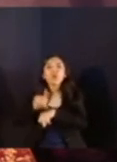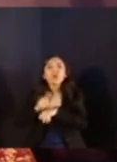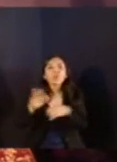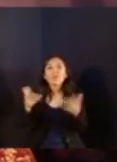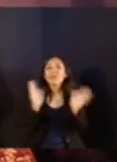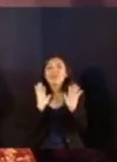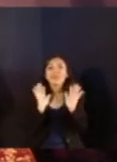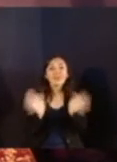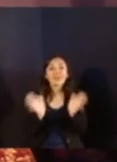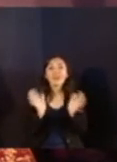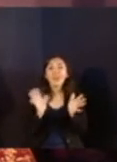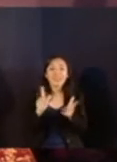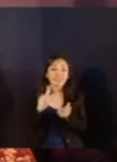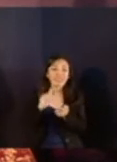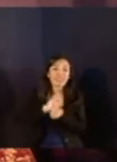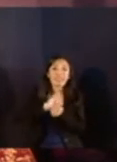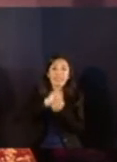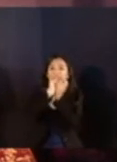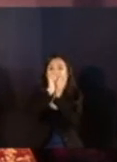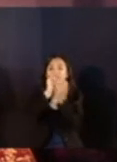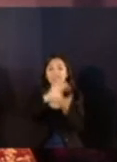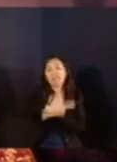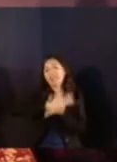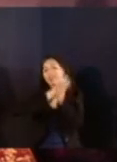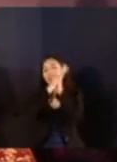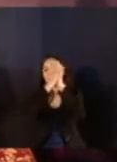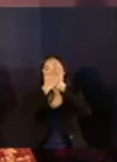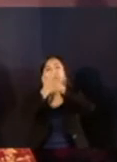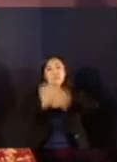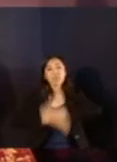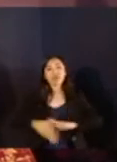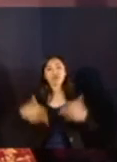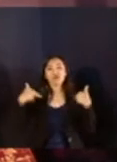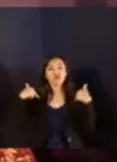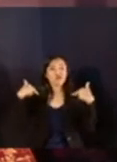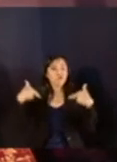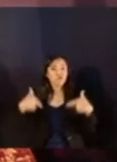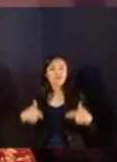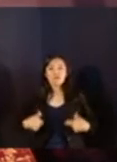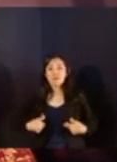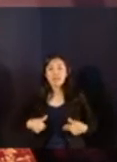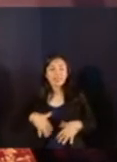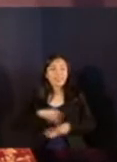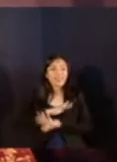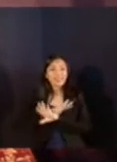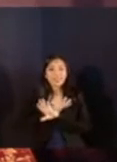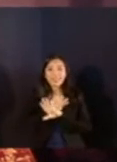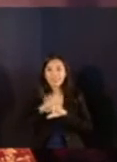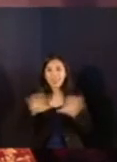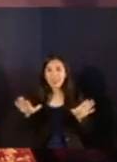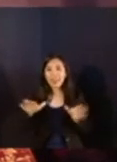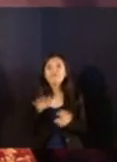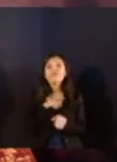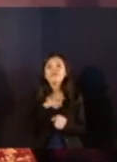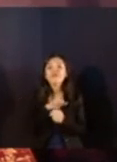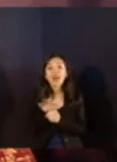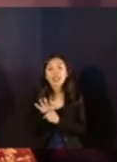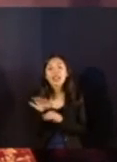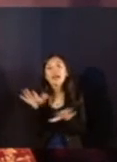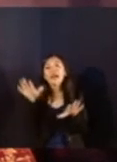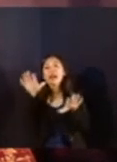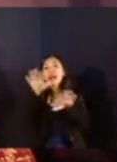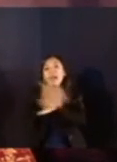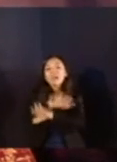de las mayores transformaciones de la historia humana, eso estoy seguro. Me refiero a los